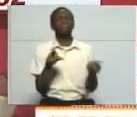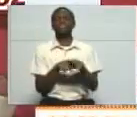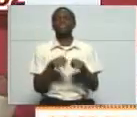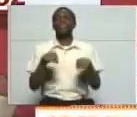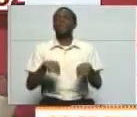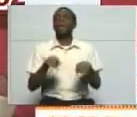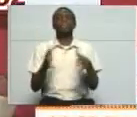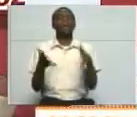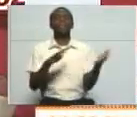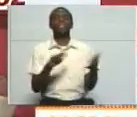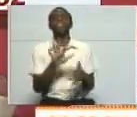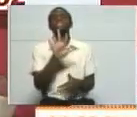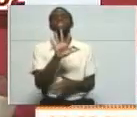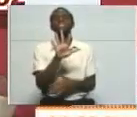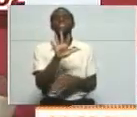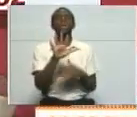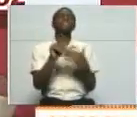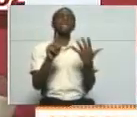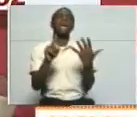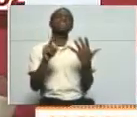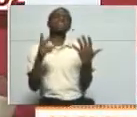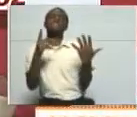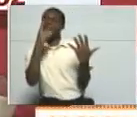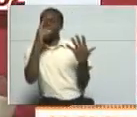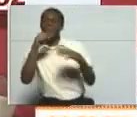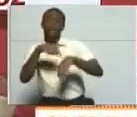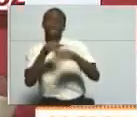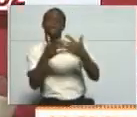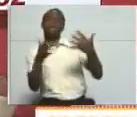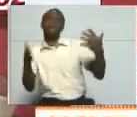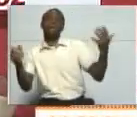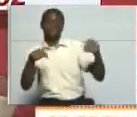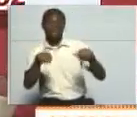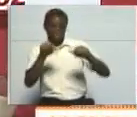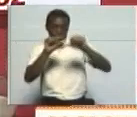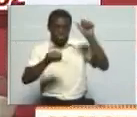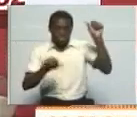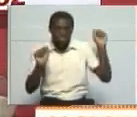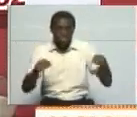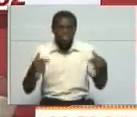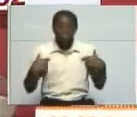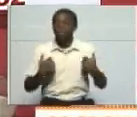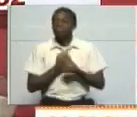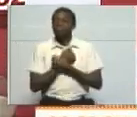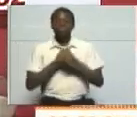dure unas 5, 6, 7, 8 horas más, ¿verdad? Me siento liberado de una carga.